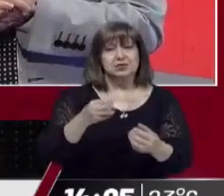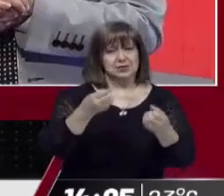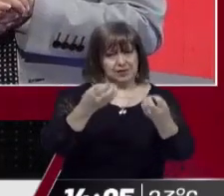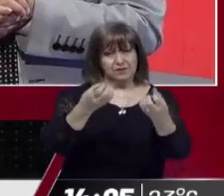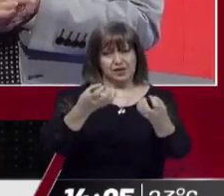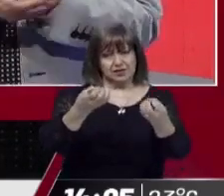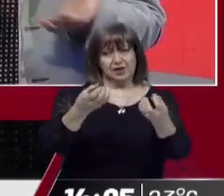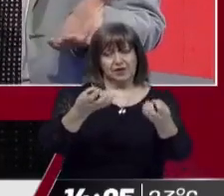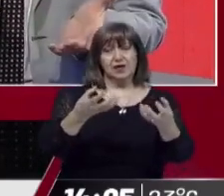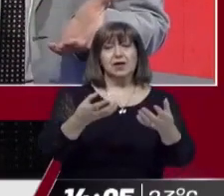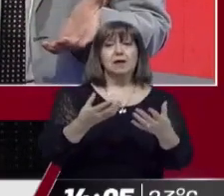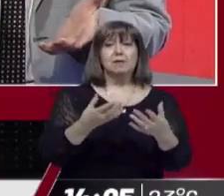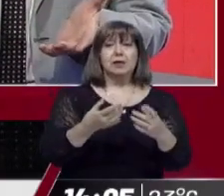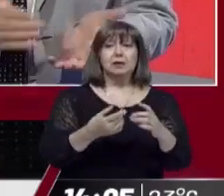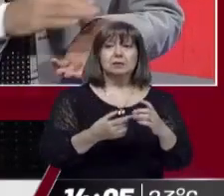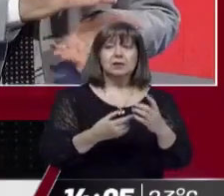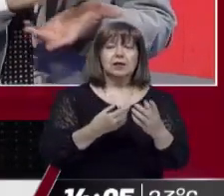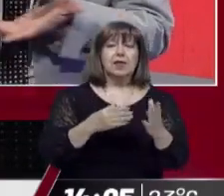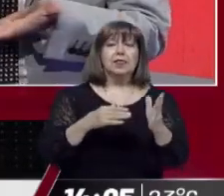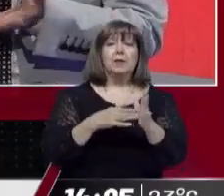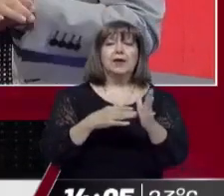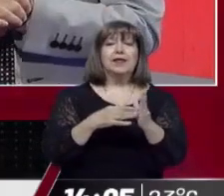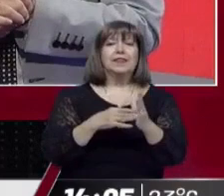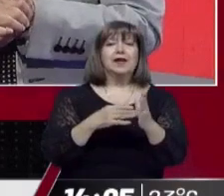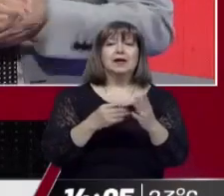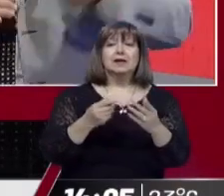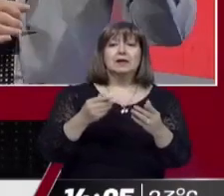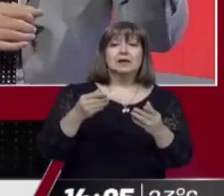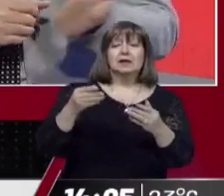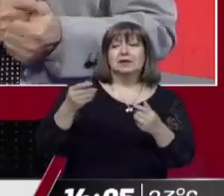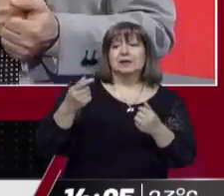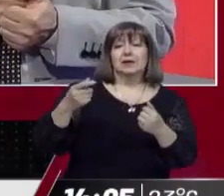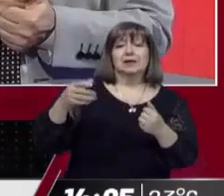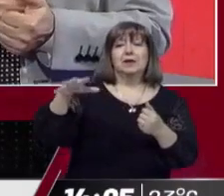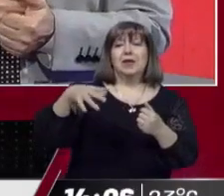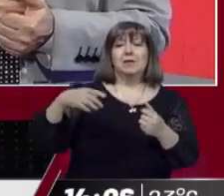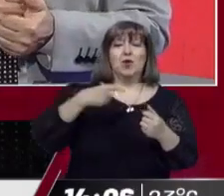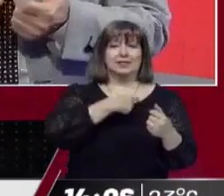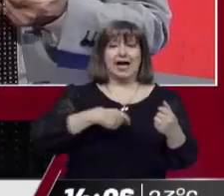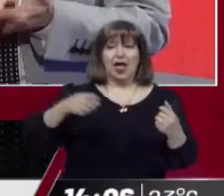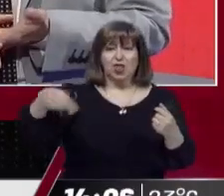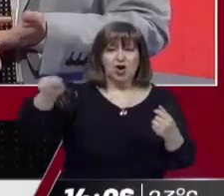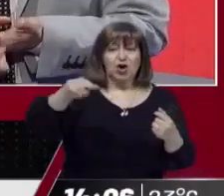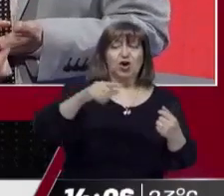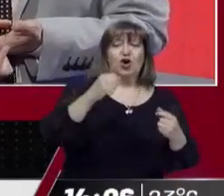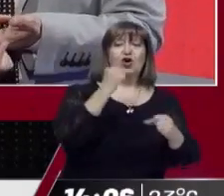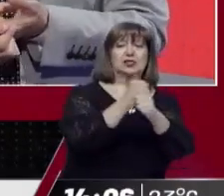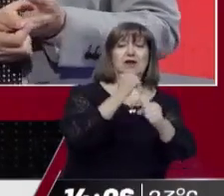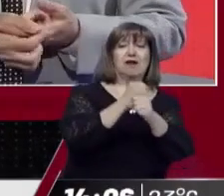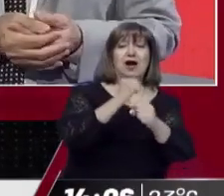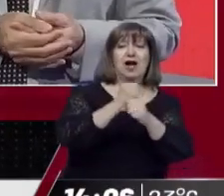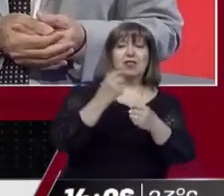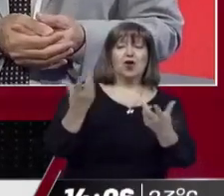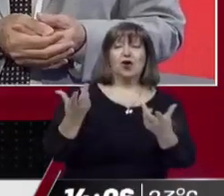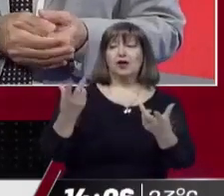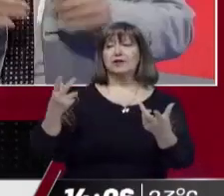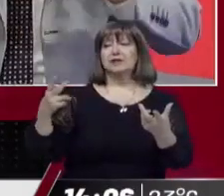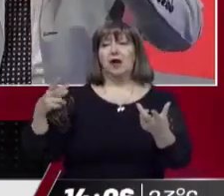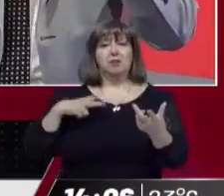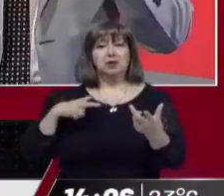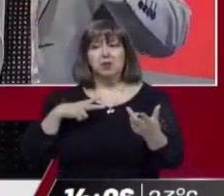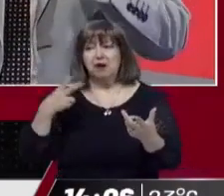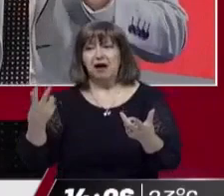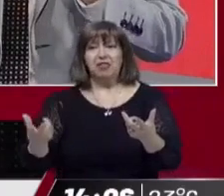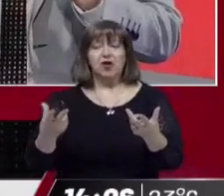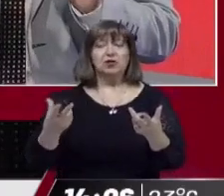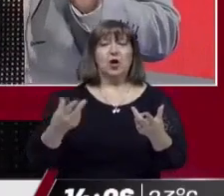que incrementarse. Mm. Pero de acuerdo al promedio de incrementos, por ejemplo, el sector estatal, o los trabajadores privados registrados, siguiendo una lógica, o